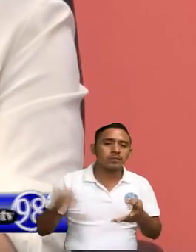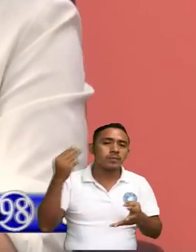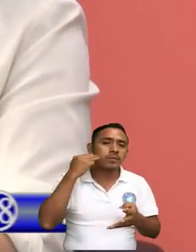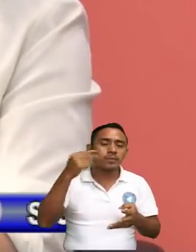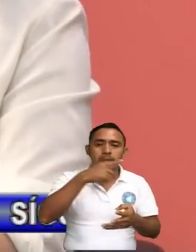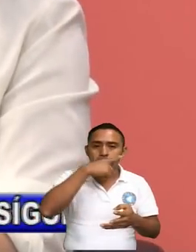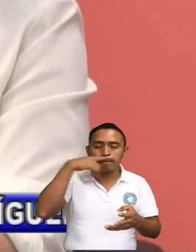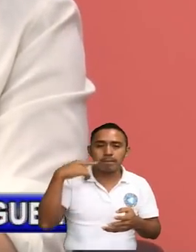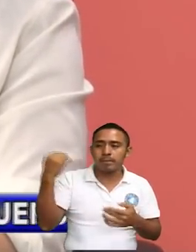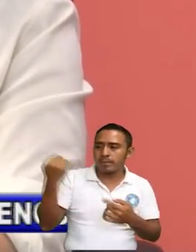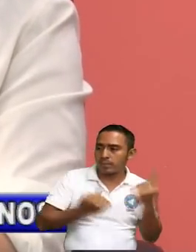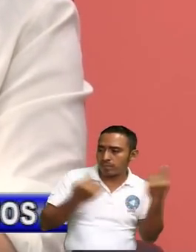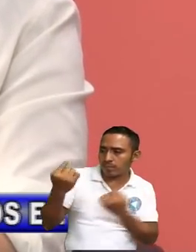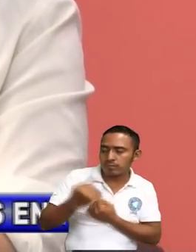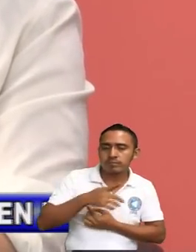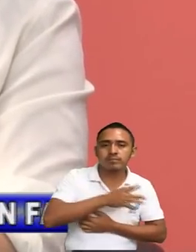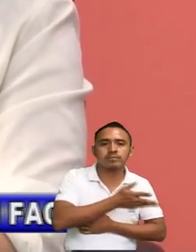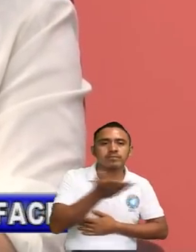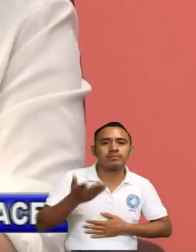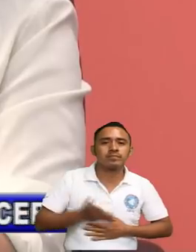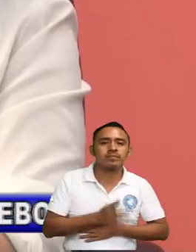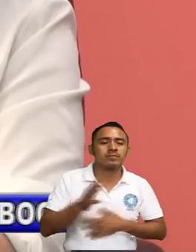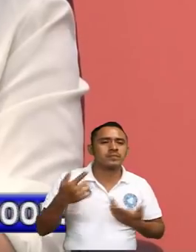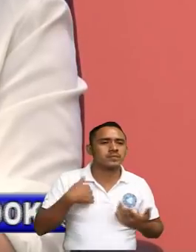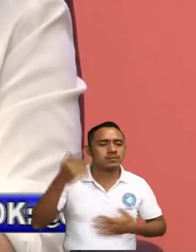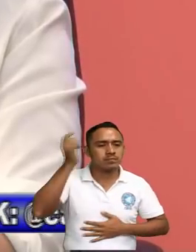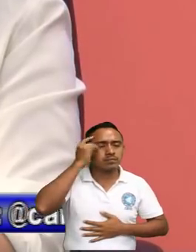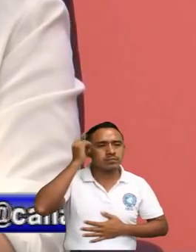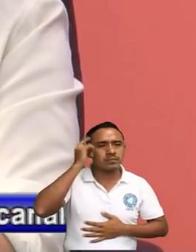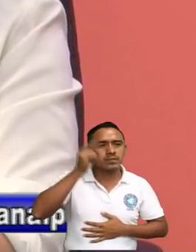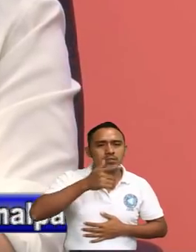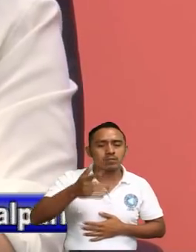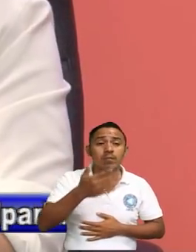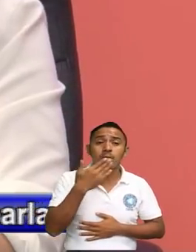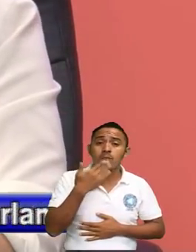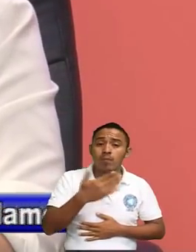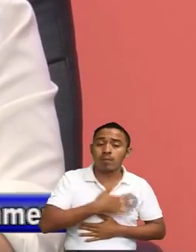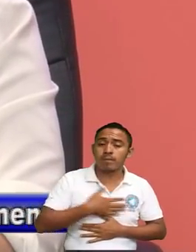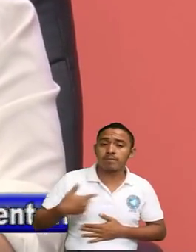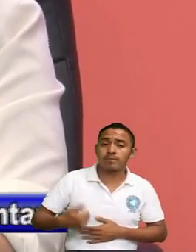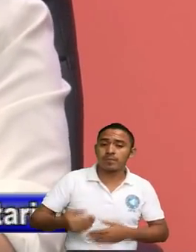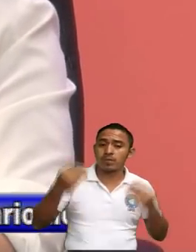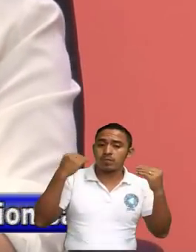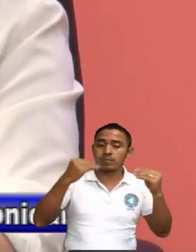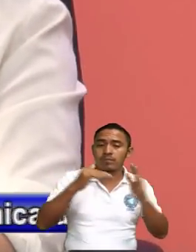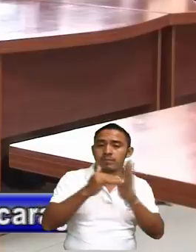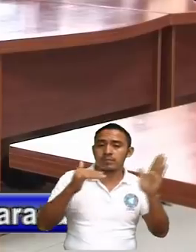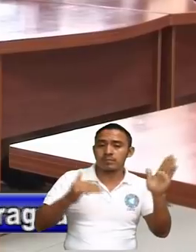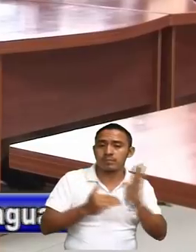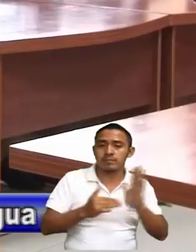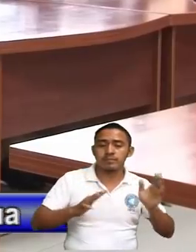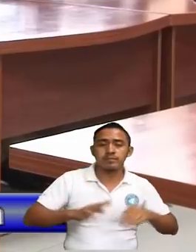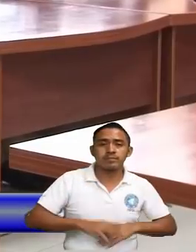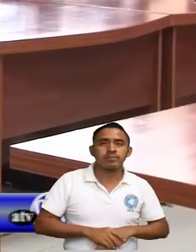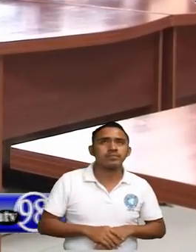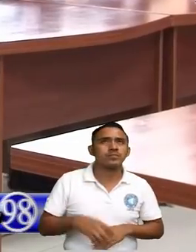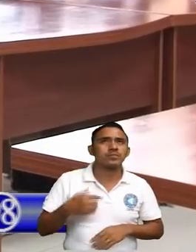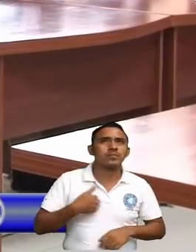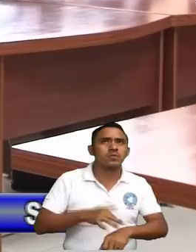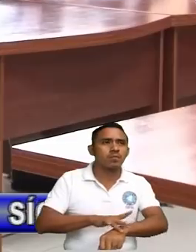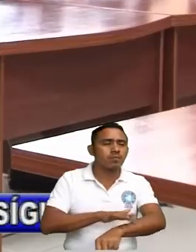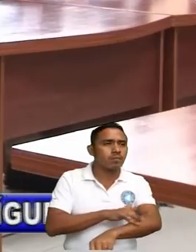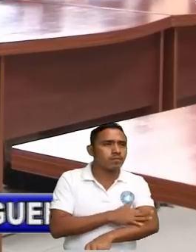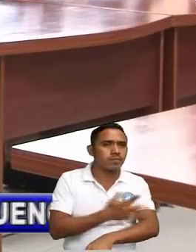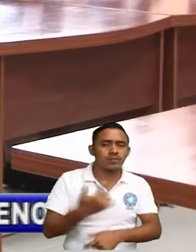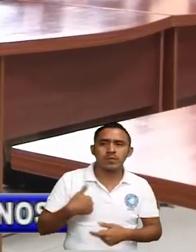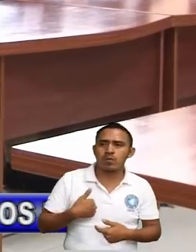familia como los que hoy tienen aquí, que estamos pensando en la mejora de la calidad de la matemática. Y me siento orgullosísima